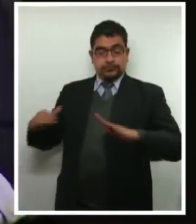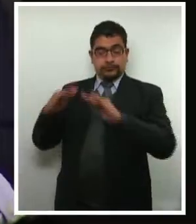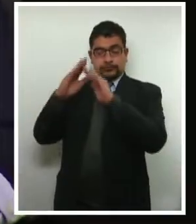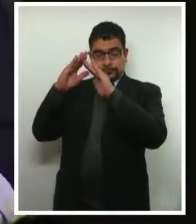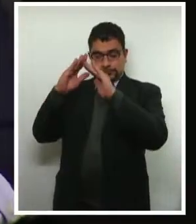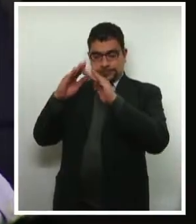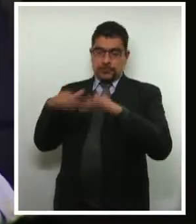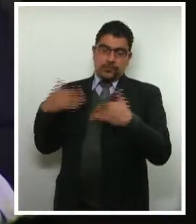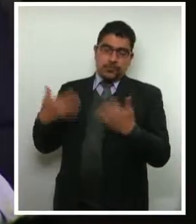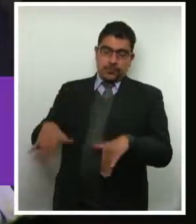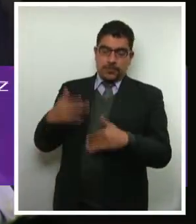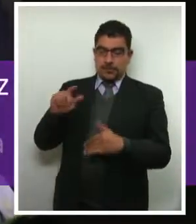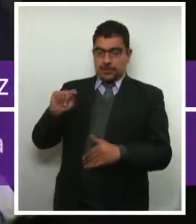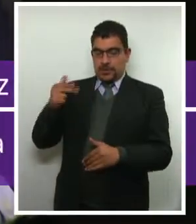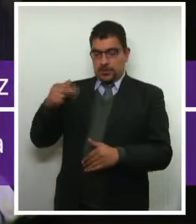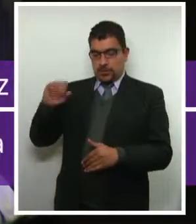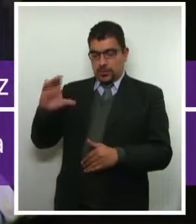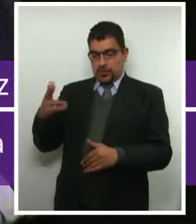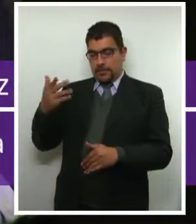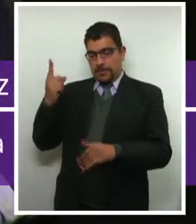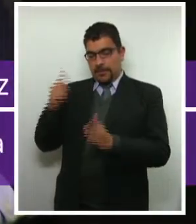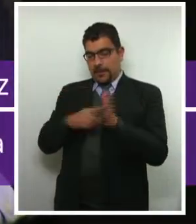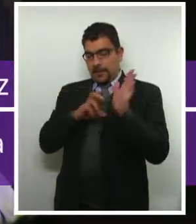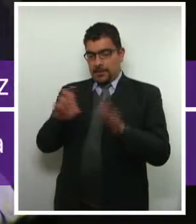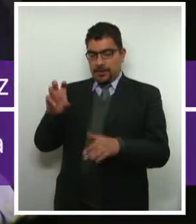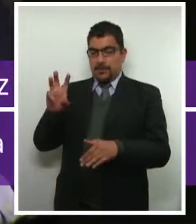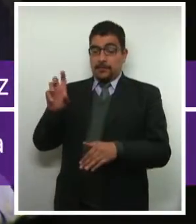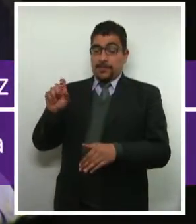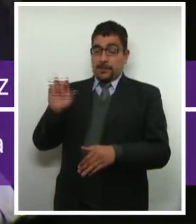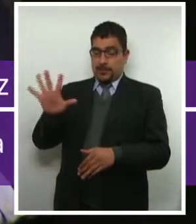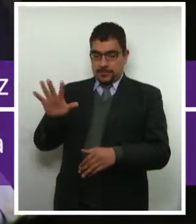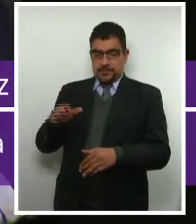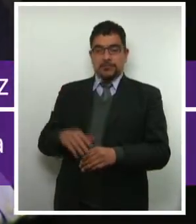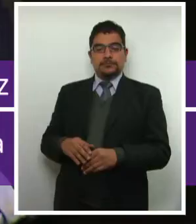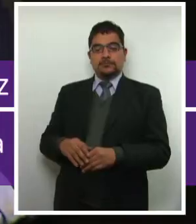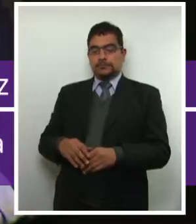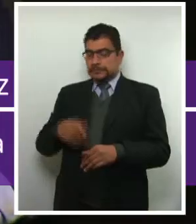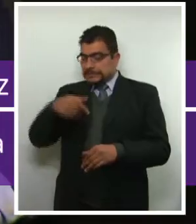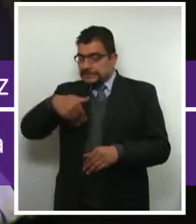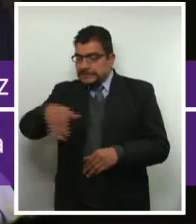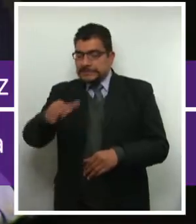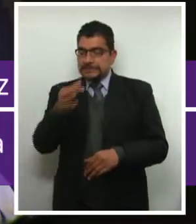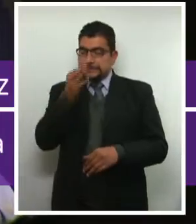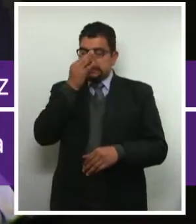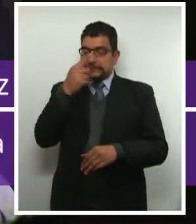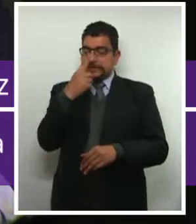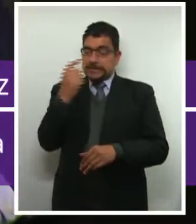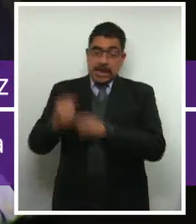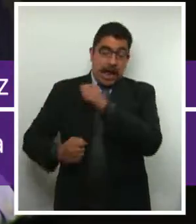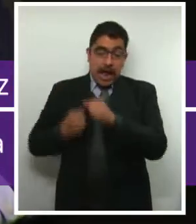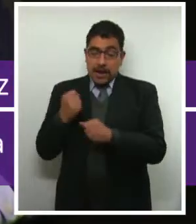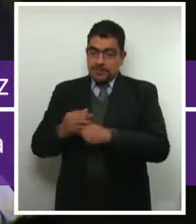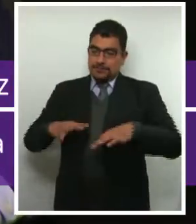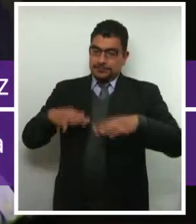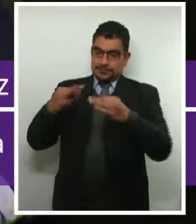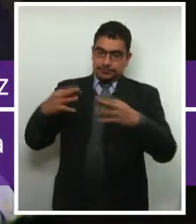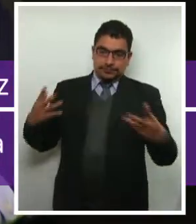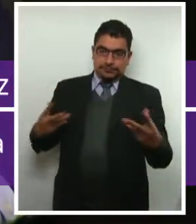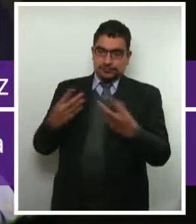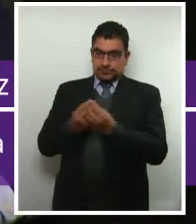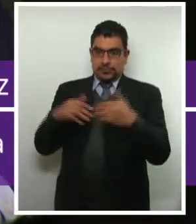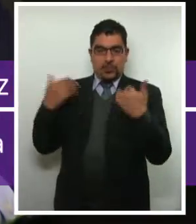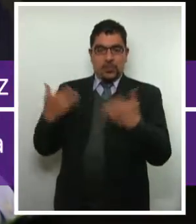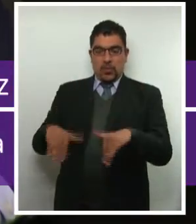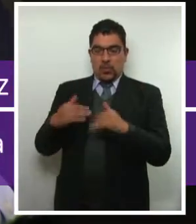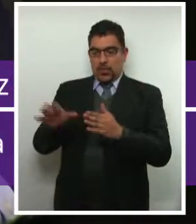Tenoch 1325. En la cercanía del 7º centenario de su fundación, la Ciudad de México se otorga